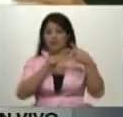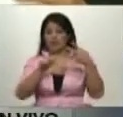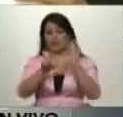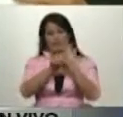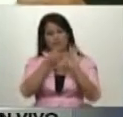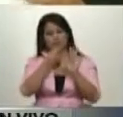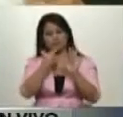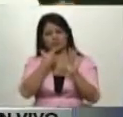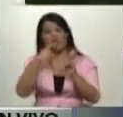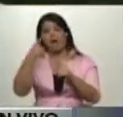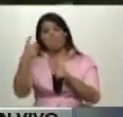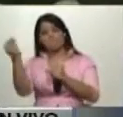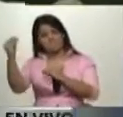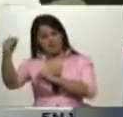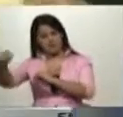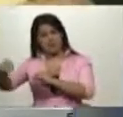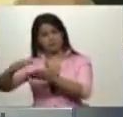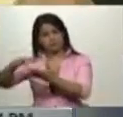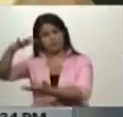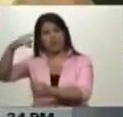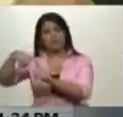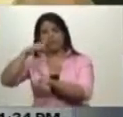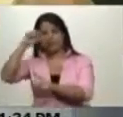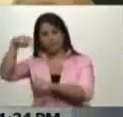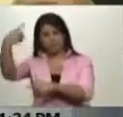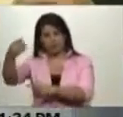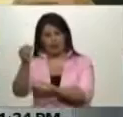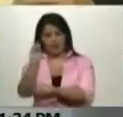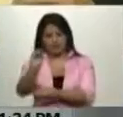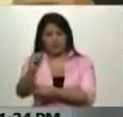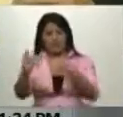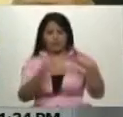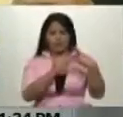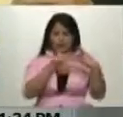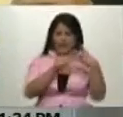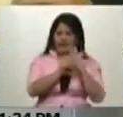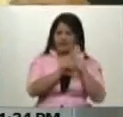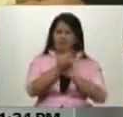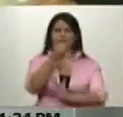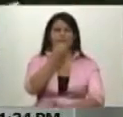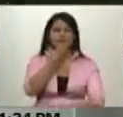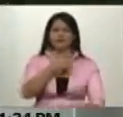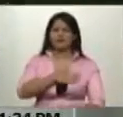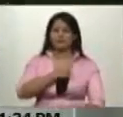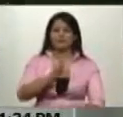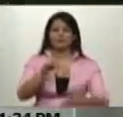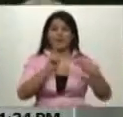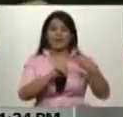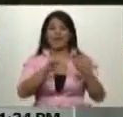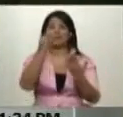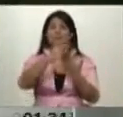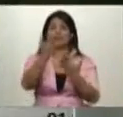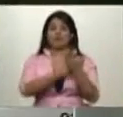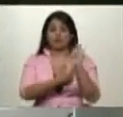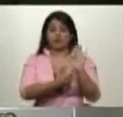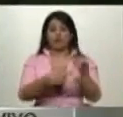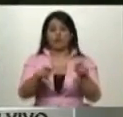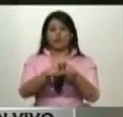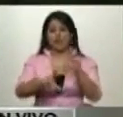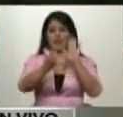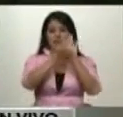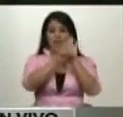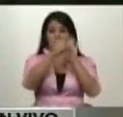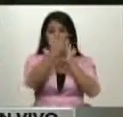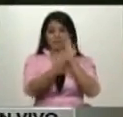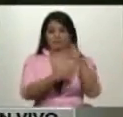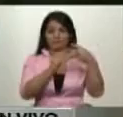para los revolucionarios y las revolucionarias. Decreto con rango, valor y fuerza de ley para